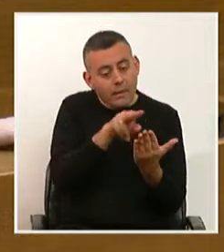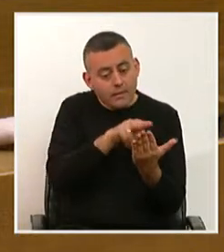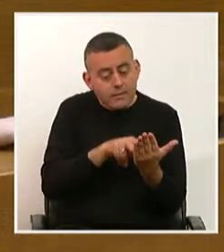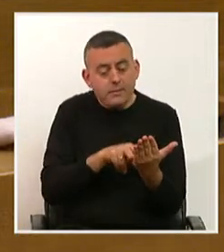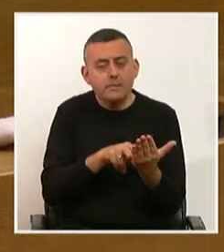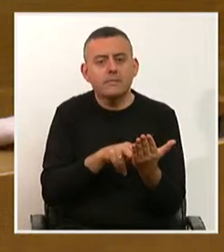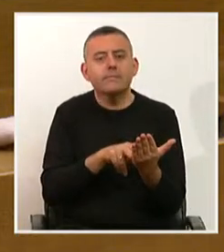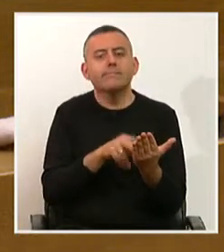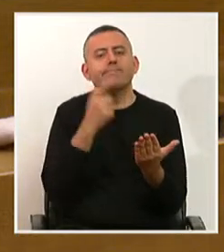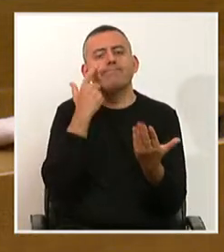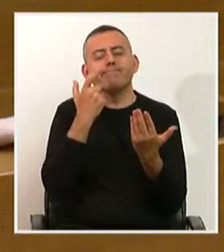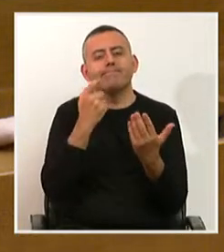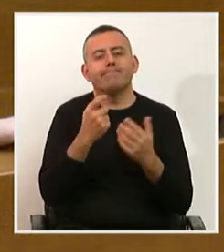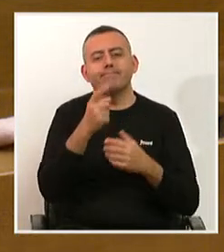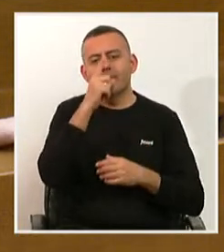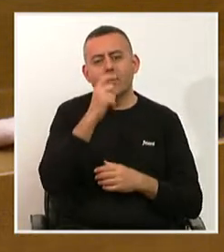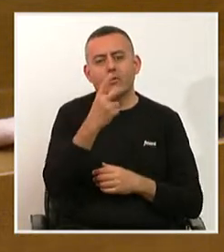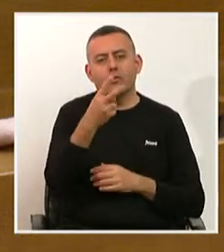sabr